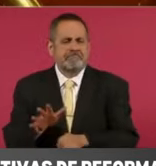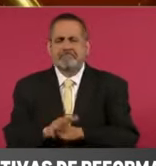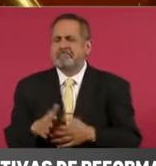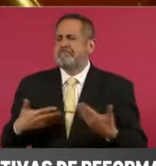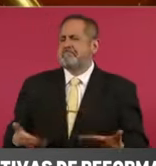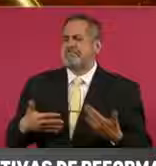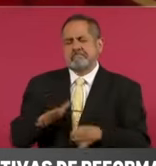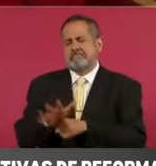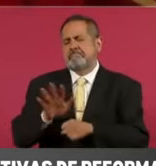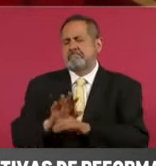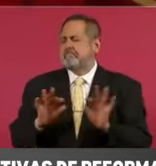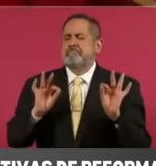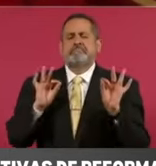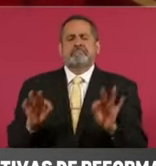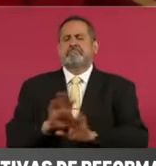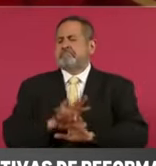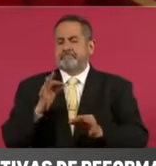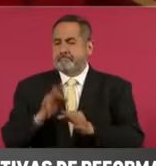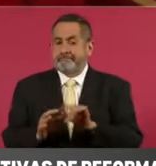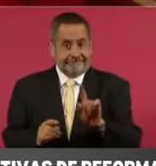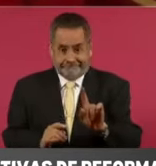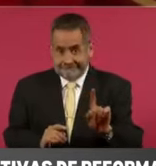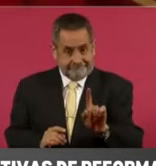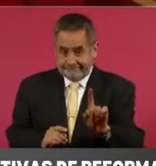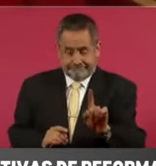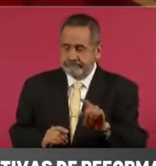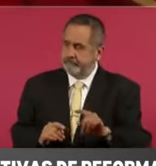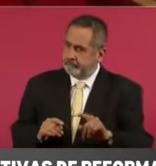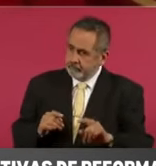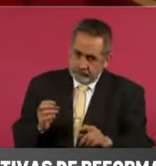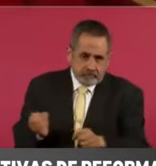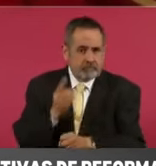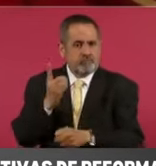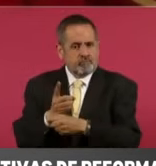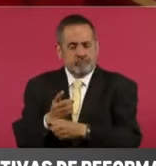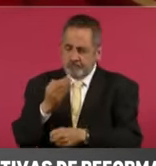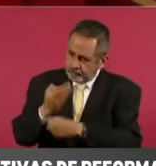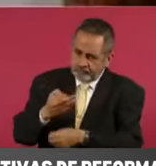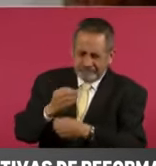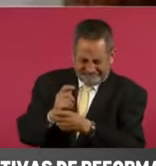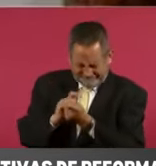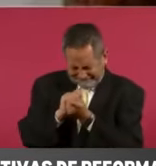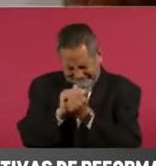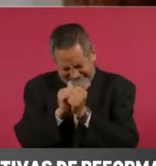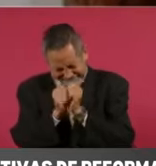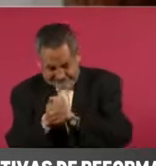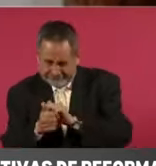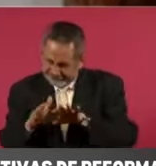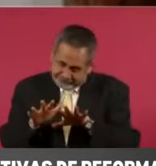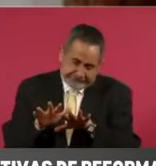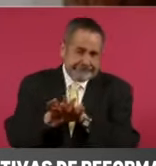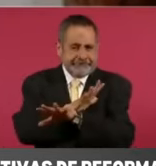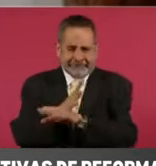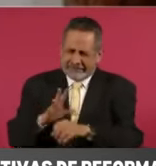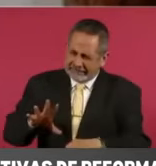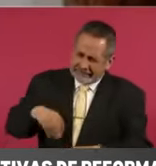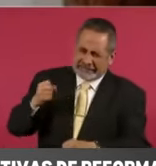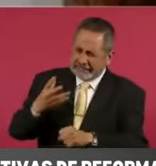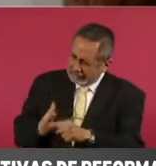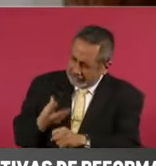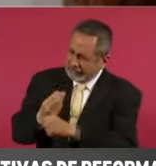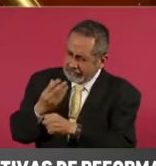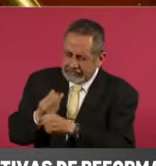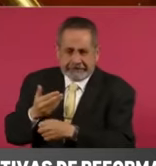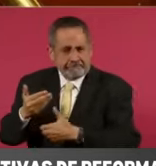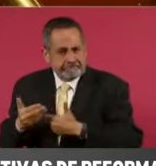dejar pasar esta oportunidad histórica para hacer todo lo que esté a nuestro